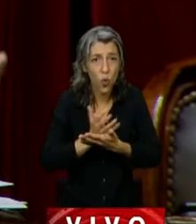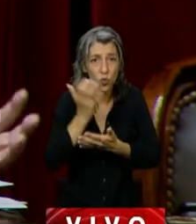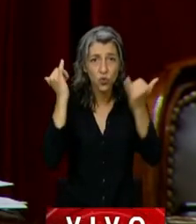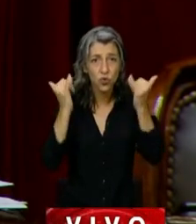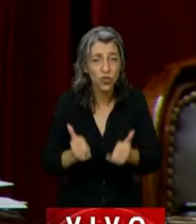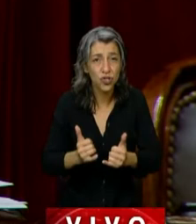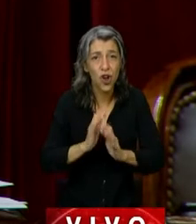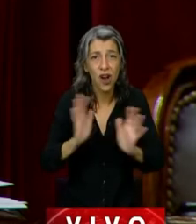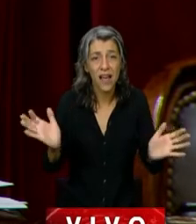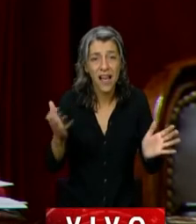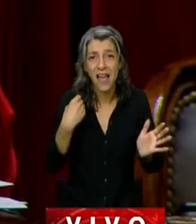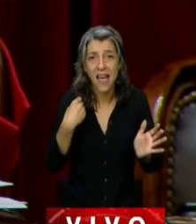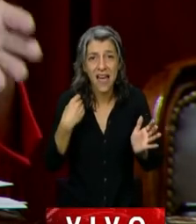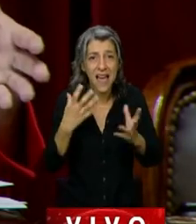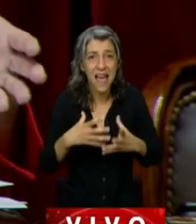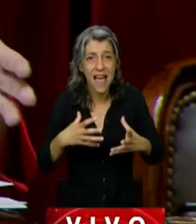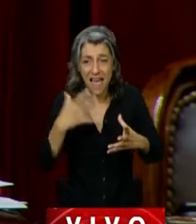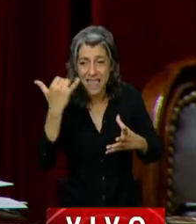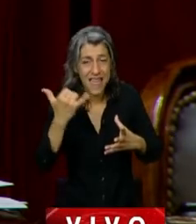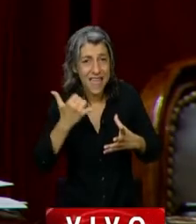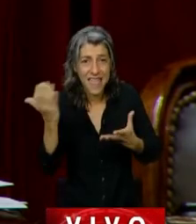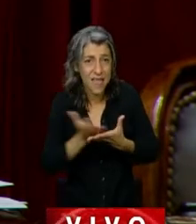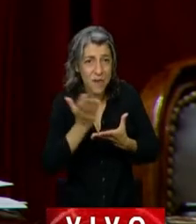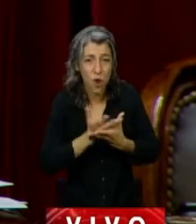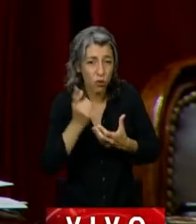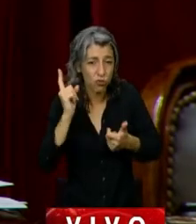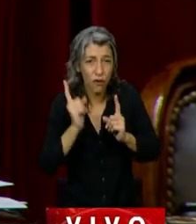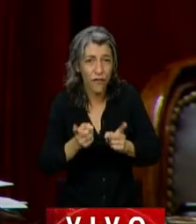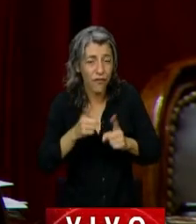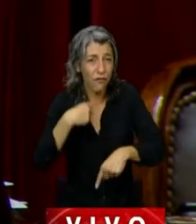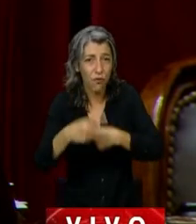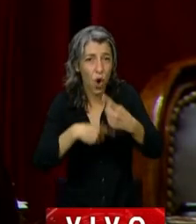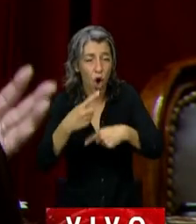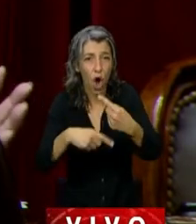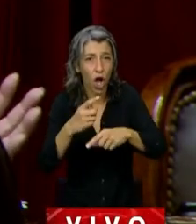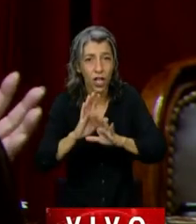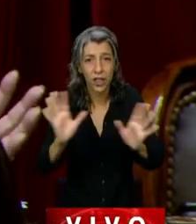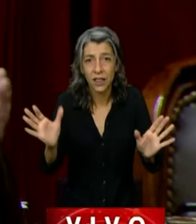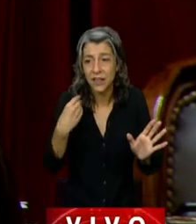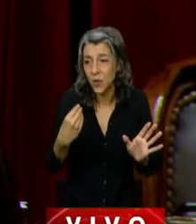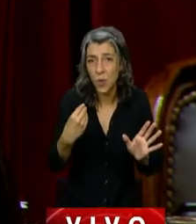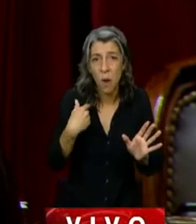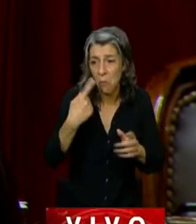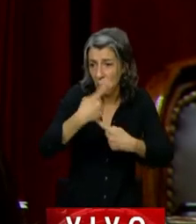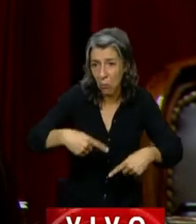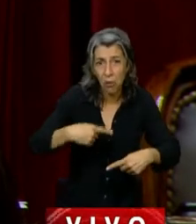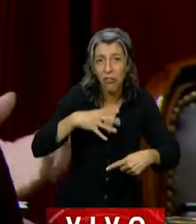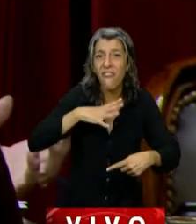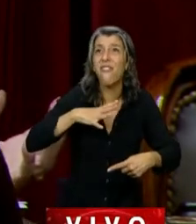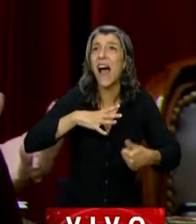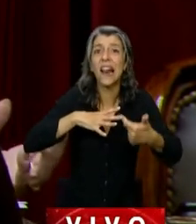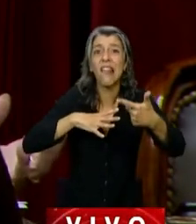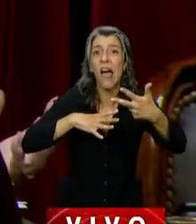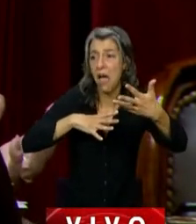Tuvieron que salir con un documento enviado a la aduana, que lo hicieron público, desmintiendo porque no le están faltando insumos,